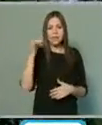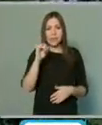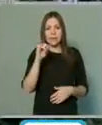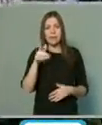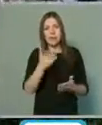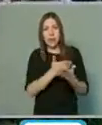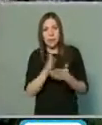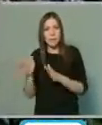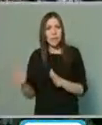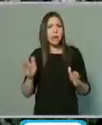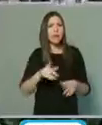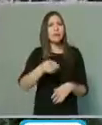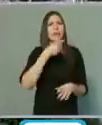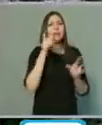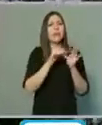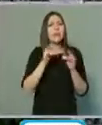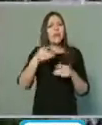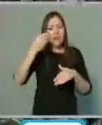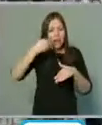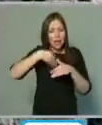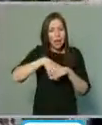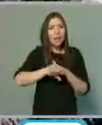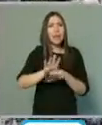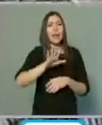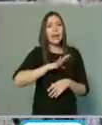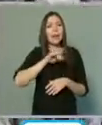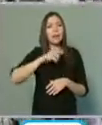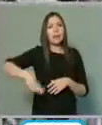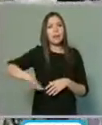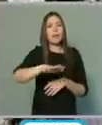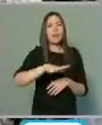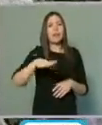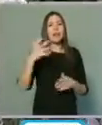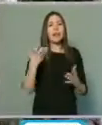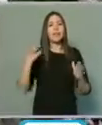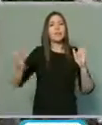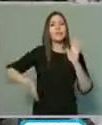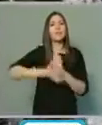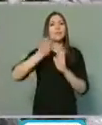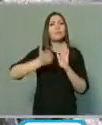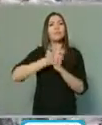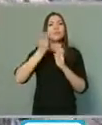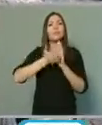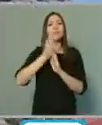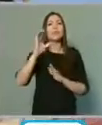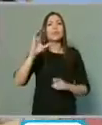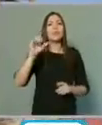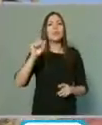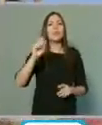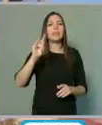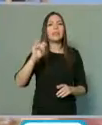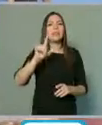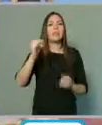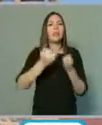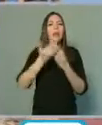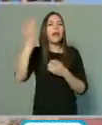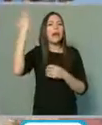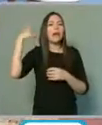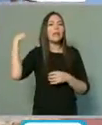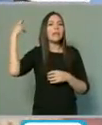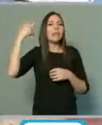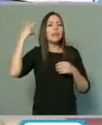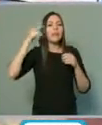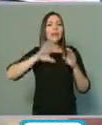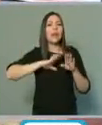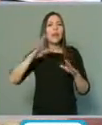eso de que hay un castillo? A ver, pues fíjate que yo creo que es un poco un capricho arquitectónico. Ajá. Hoy en día es sede de las oficinas de la municipalidad, pero es un